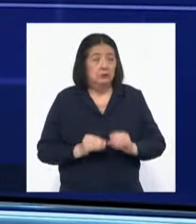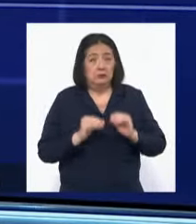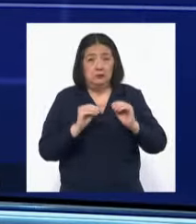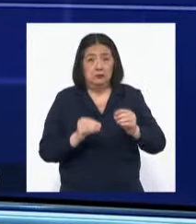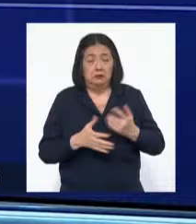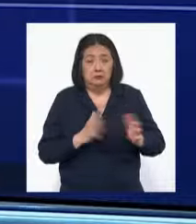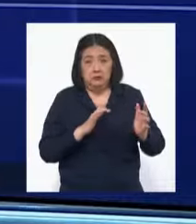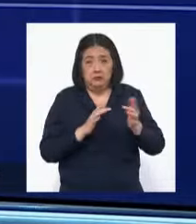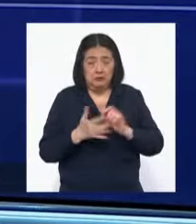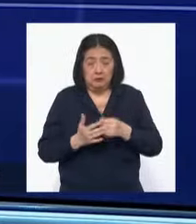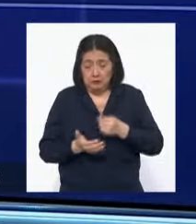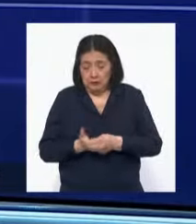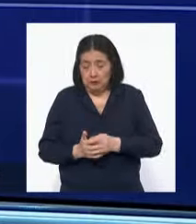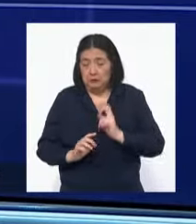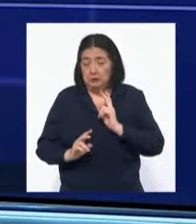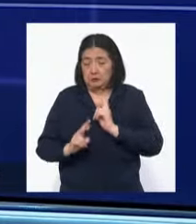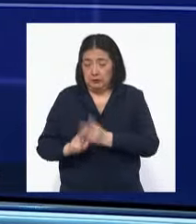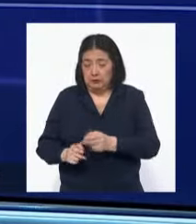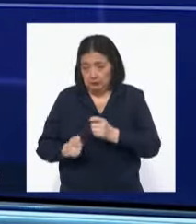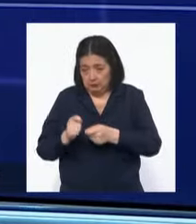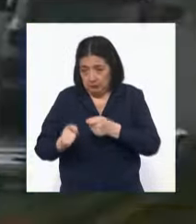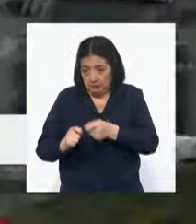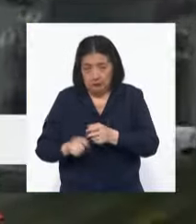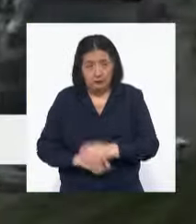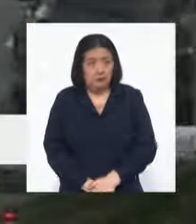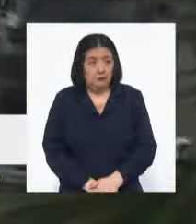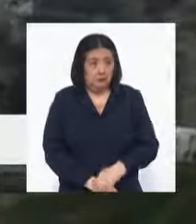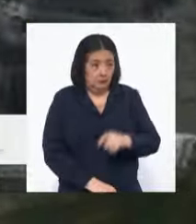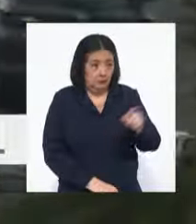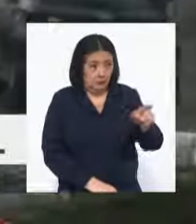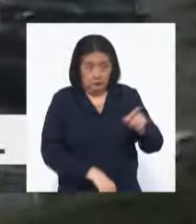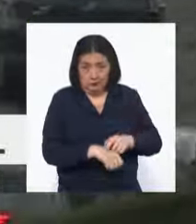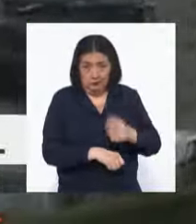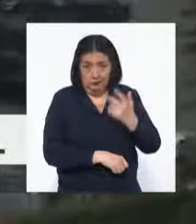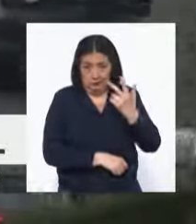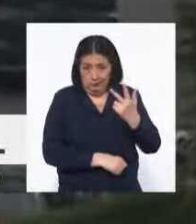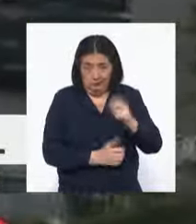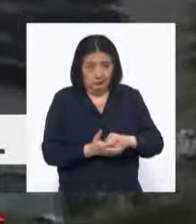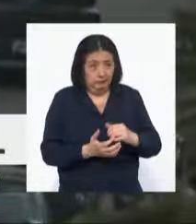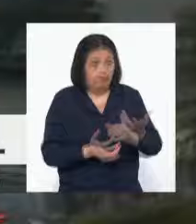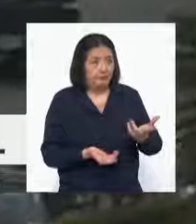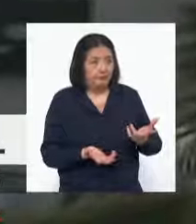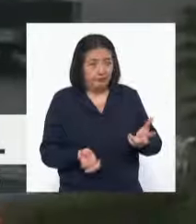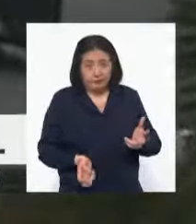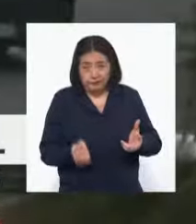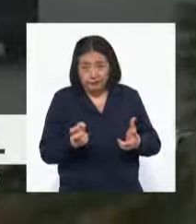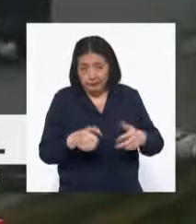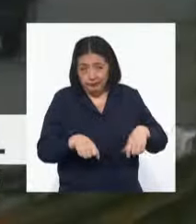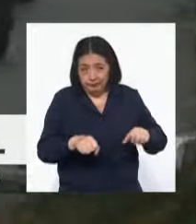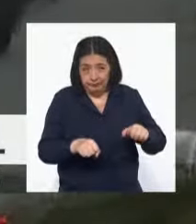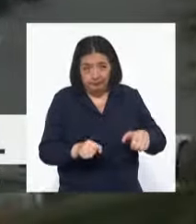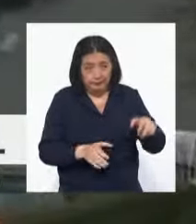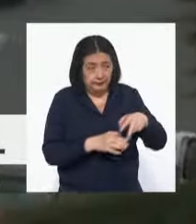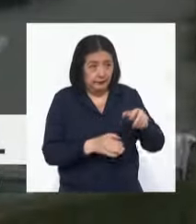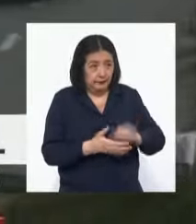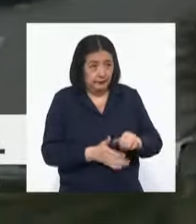una red de gota a gota en Lima. Este es el momento en que tres delincuentes que huían a bordo de una moto lineal